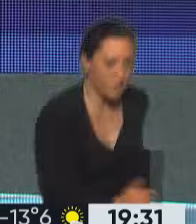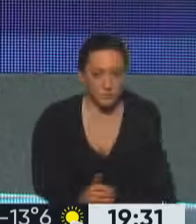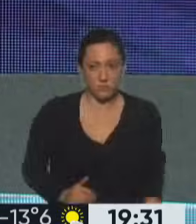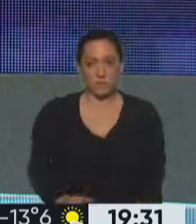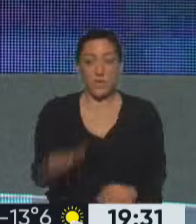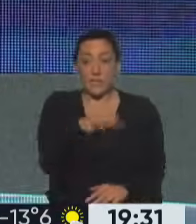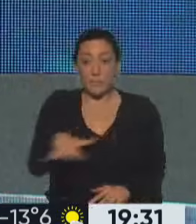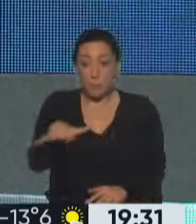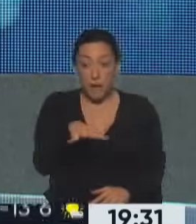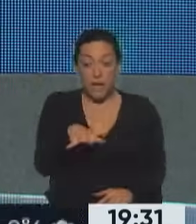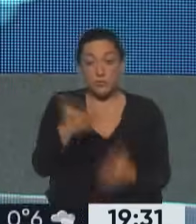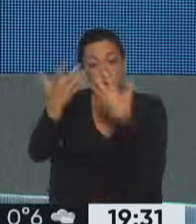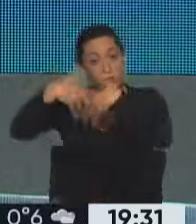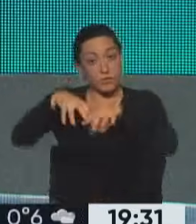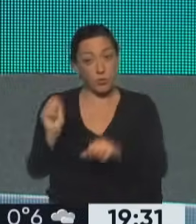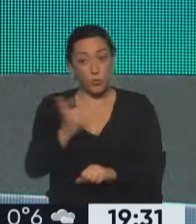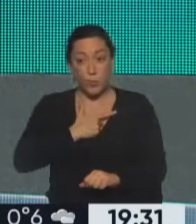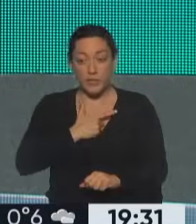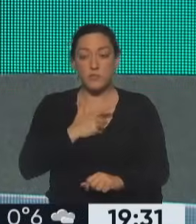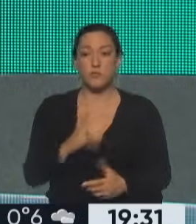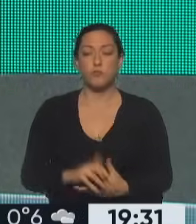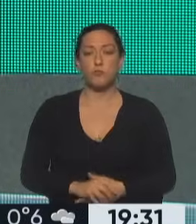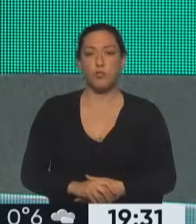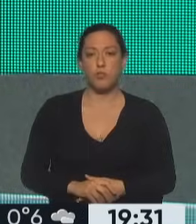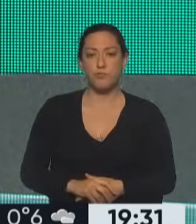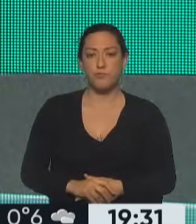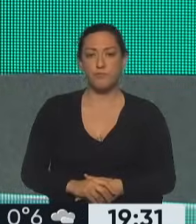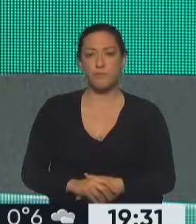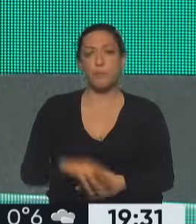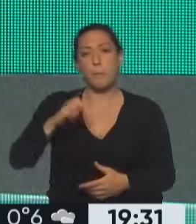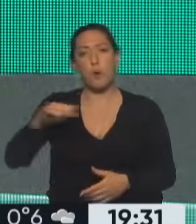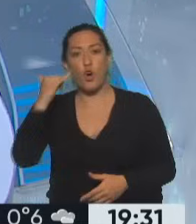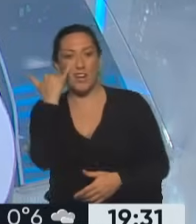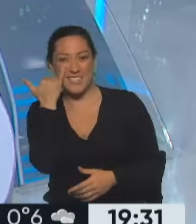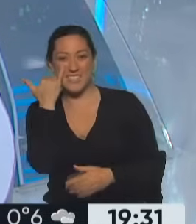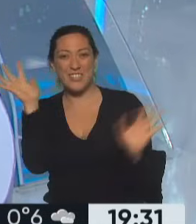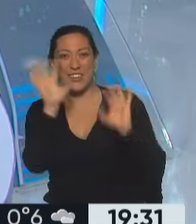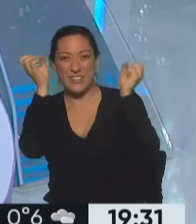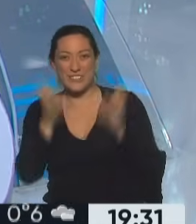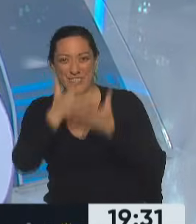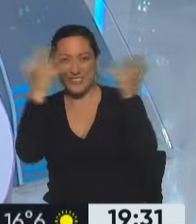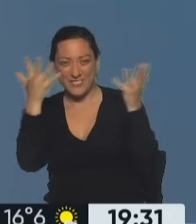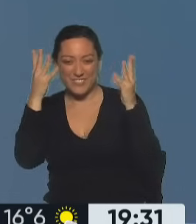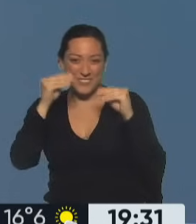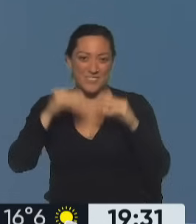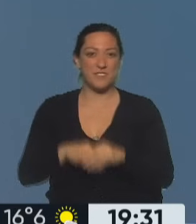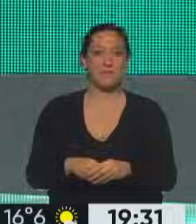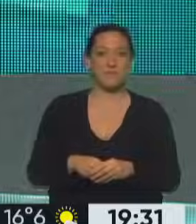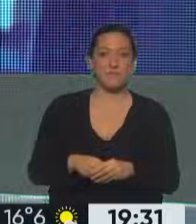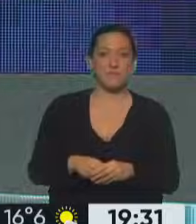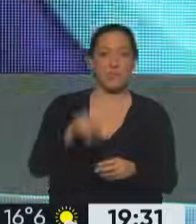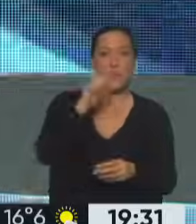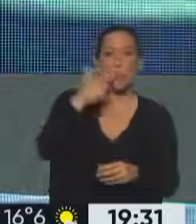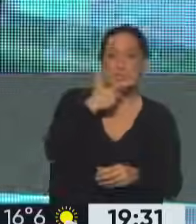Bueno, nuestro espacio para reflexionar un poquito más lejos, un poquito más lejos. Poli Sabatés. ¿Cómo va? Buenas noches. ¿Cómo va la vida? Todo bien. Don Luis